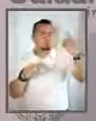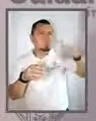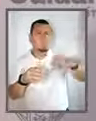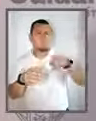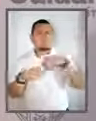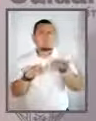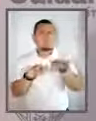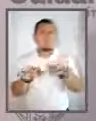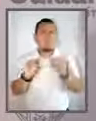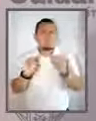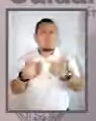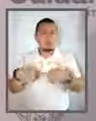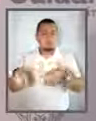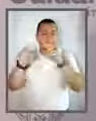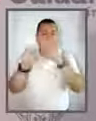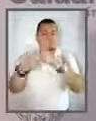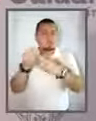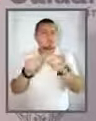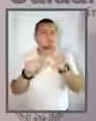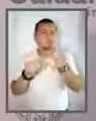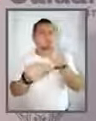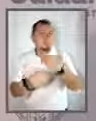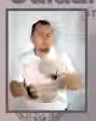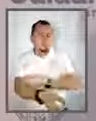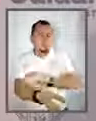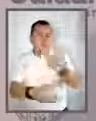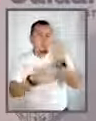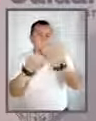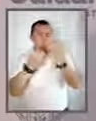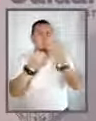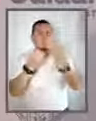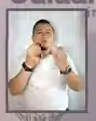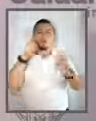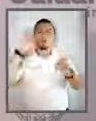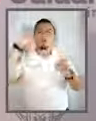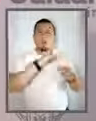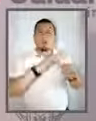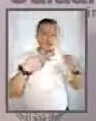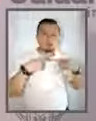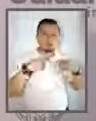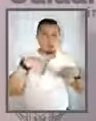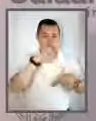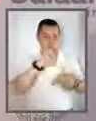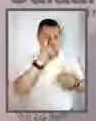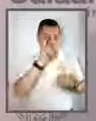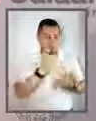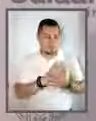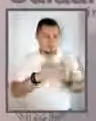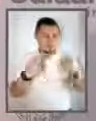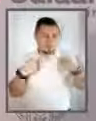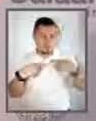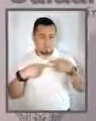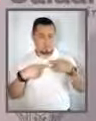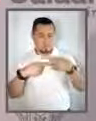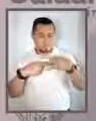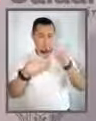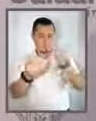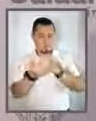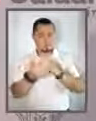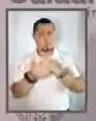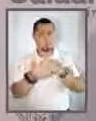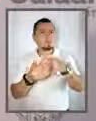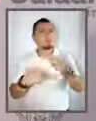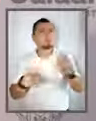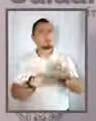poniendo en riesgo a la población. No únicamente a las personas a las que se les practicó la